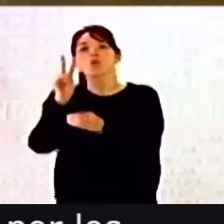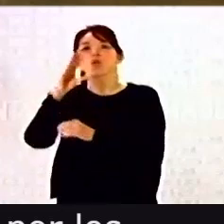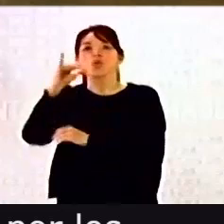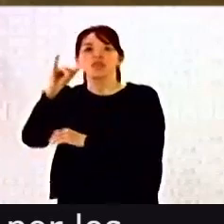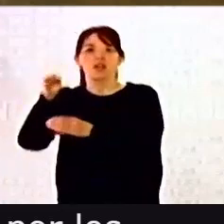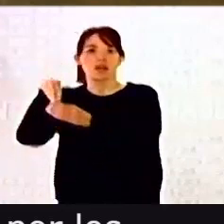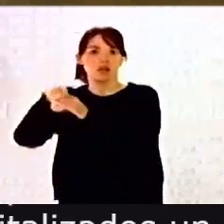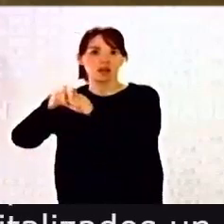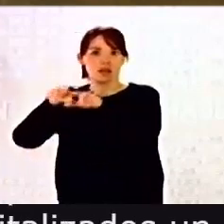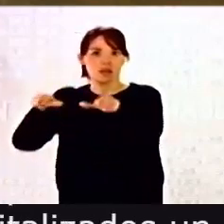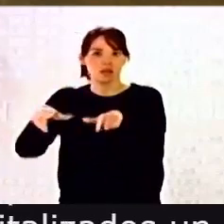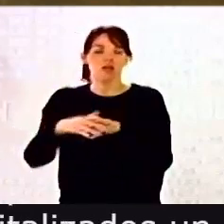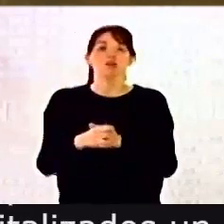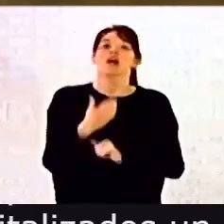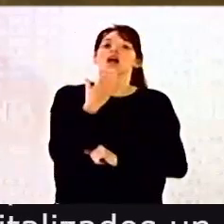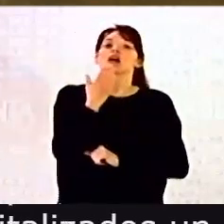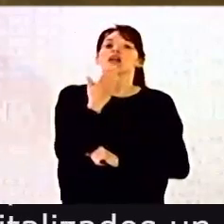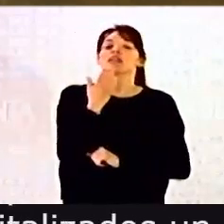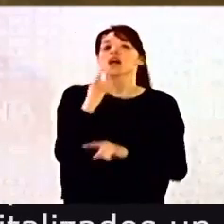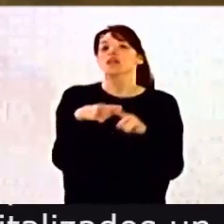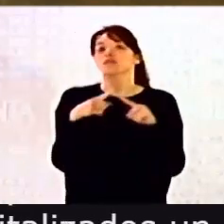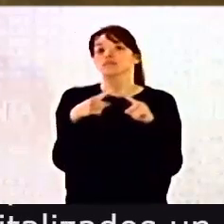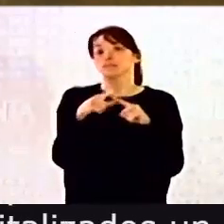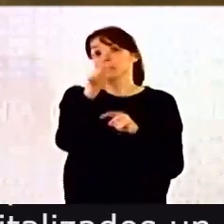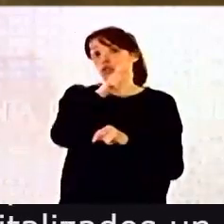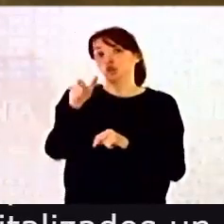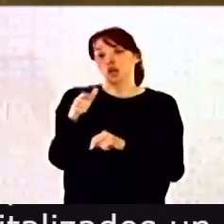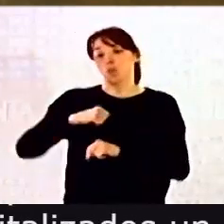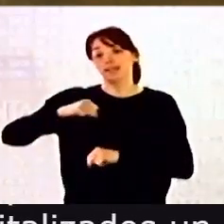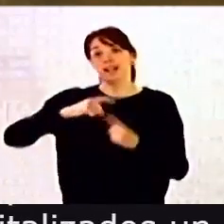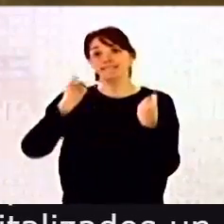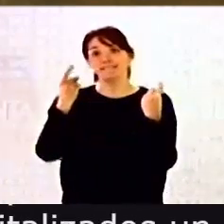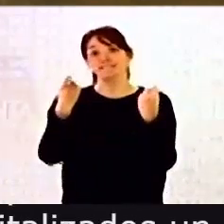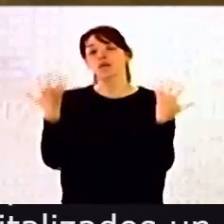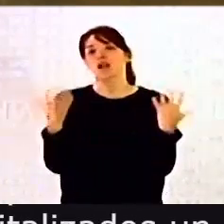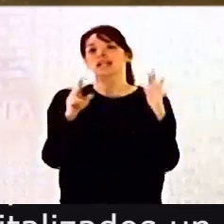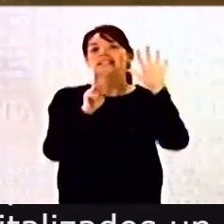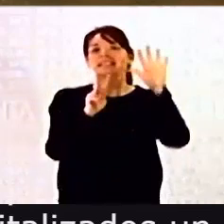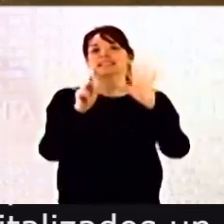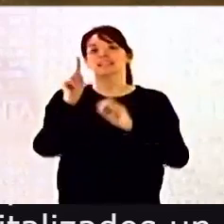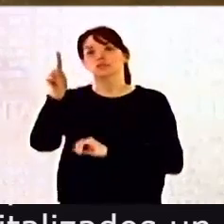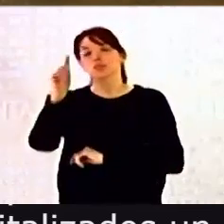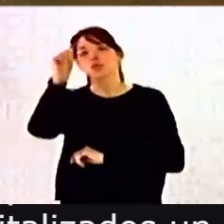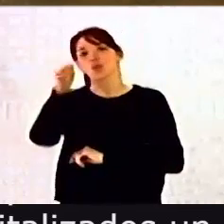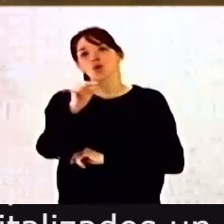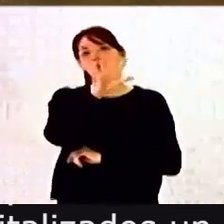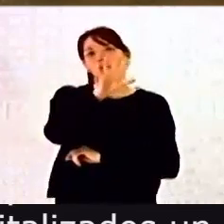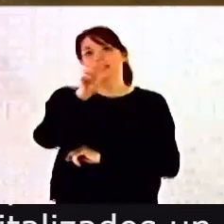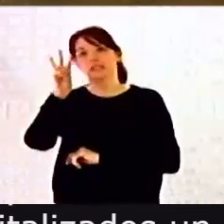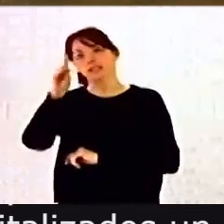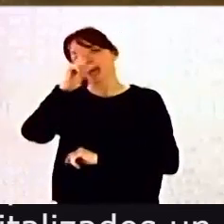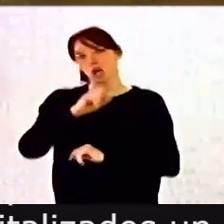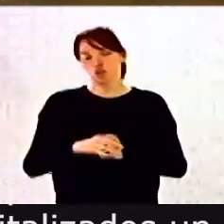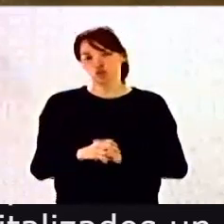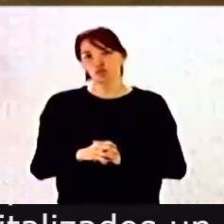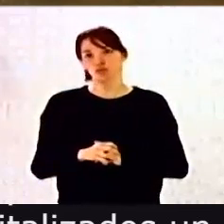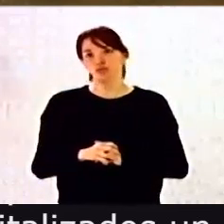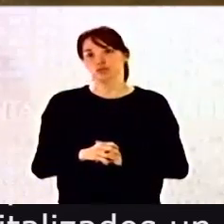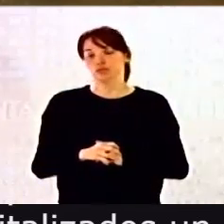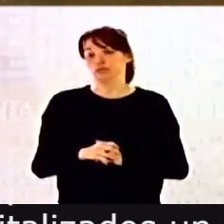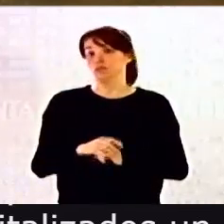La edad media de los pacientes ingresados en nuestra comunidad autónoma es de 71,53 años y la edad media